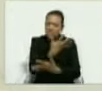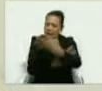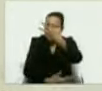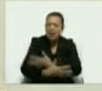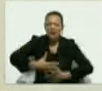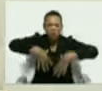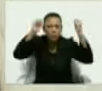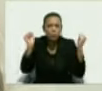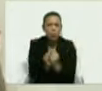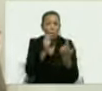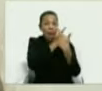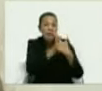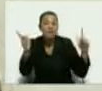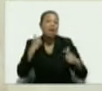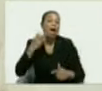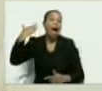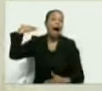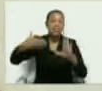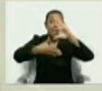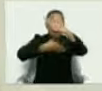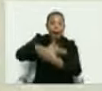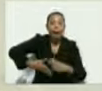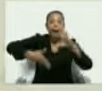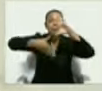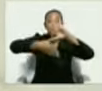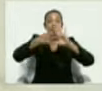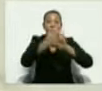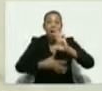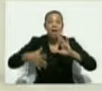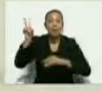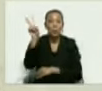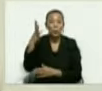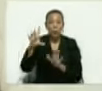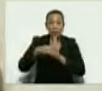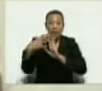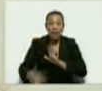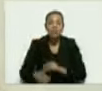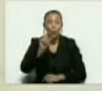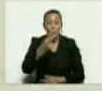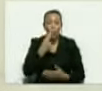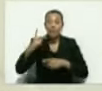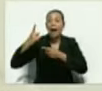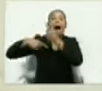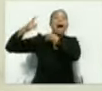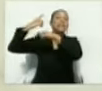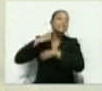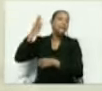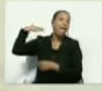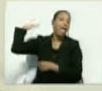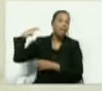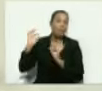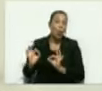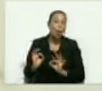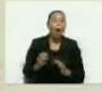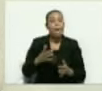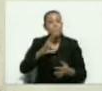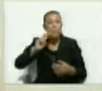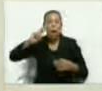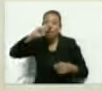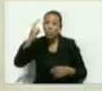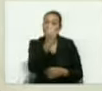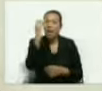sangre libertadora para defender el sagrado territorio y nuestra soberanía, por nuestros ancestros y ancestras, por el bicentenario